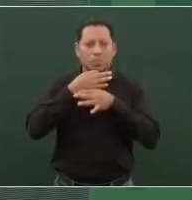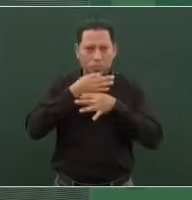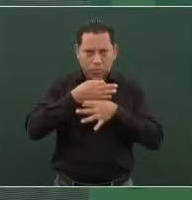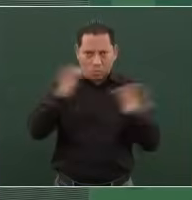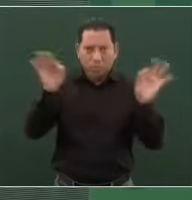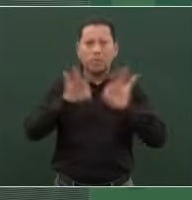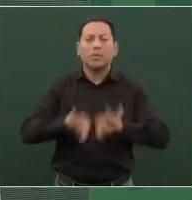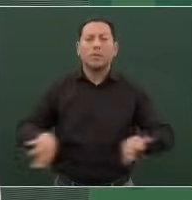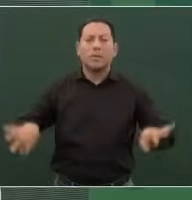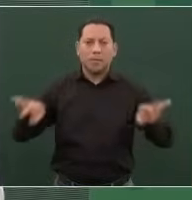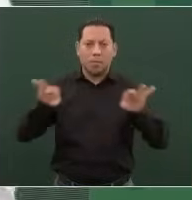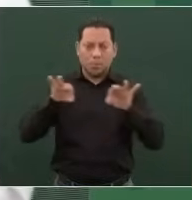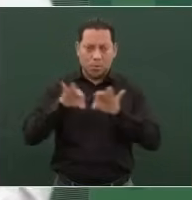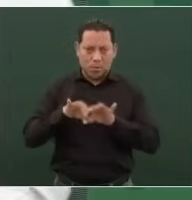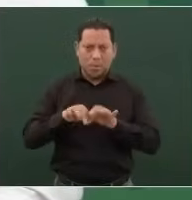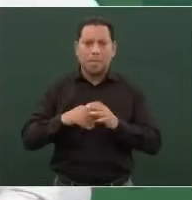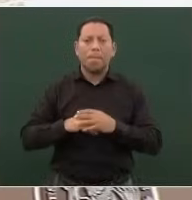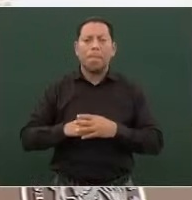Y